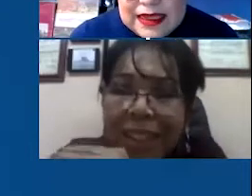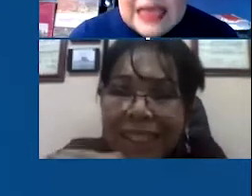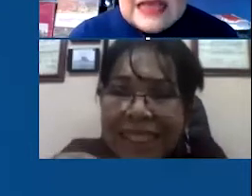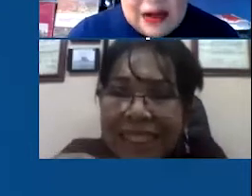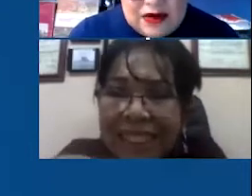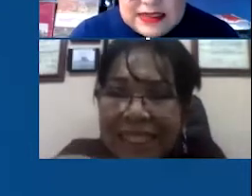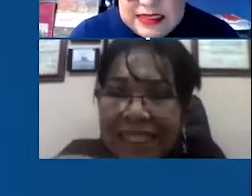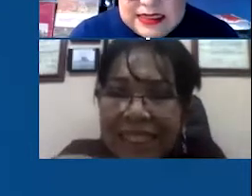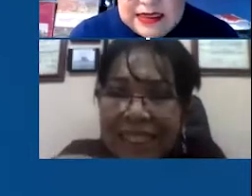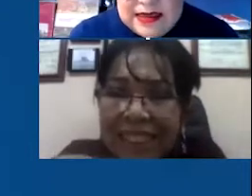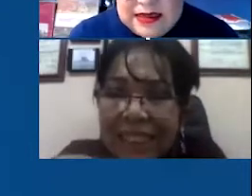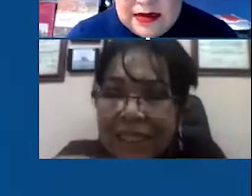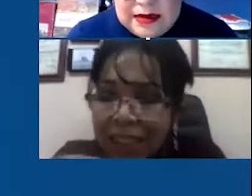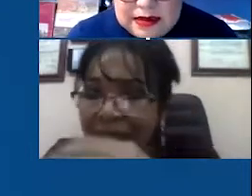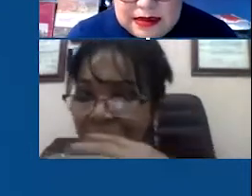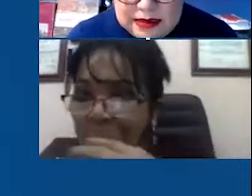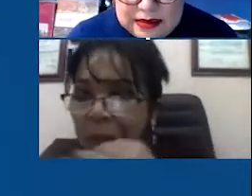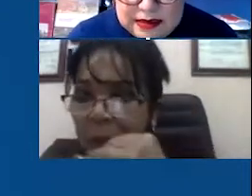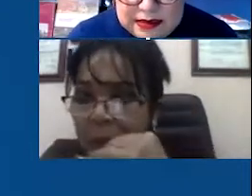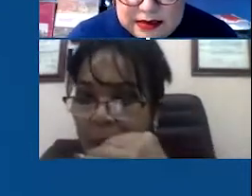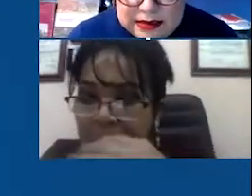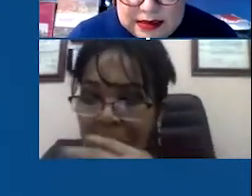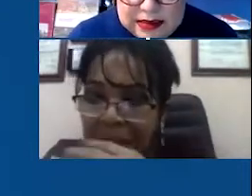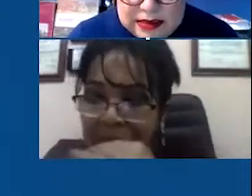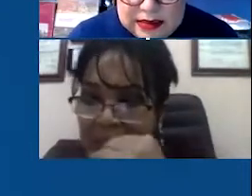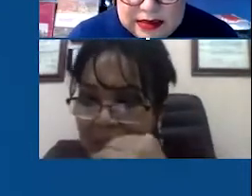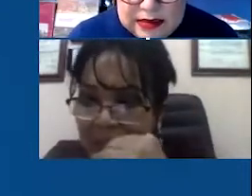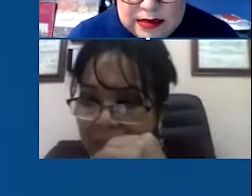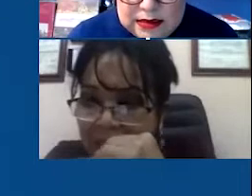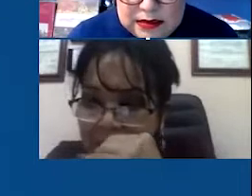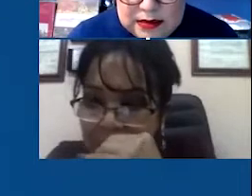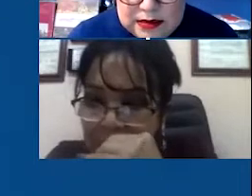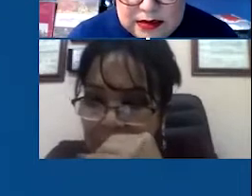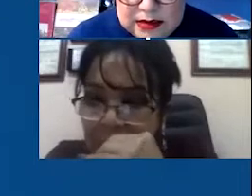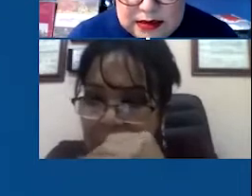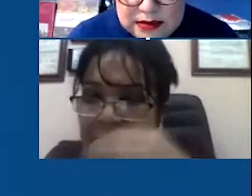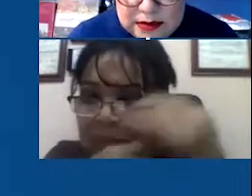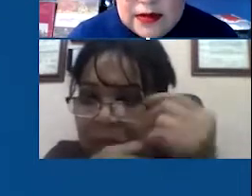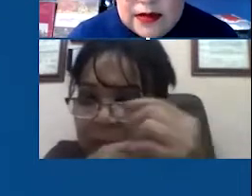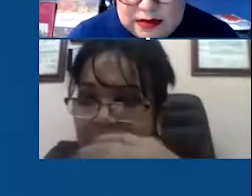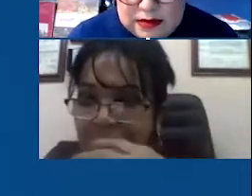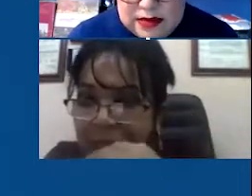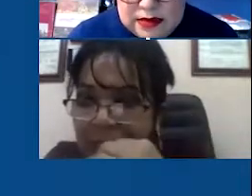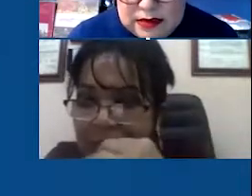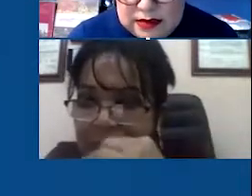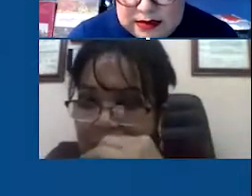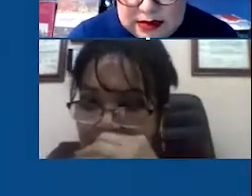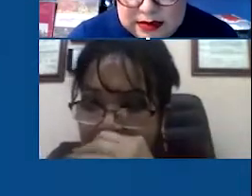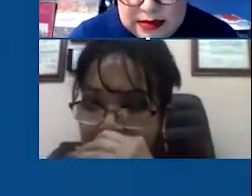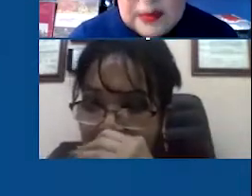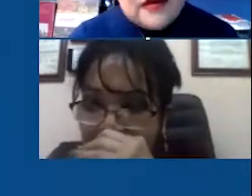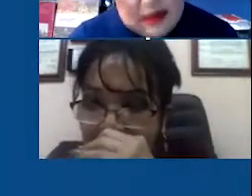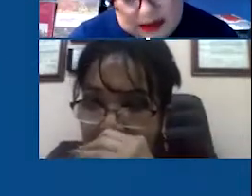permiten? Claro que sí. Bueno, para mí la calidad es las diferentes